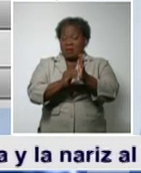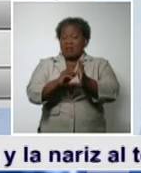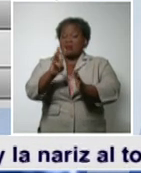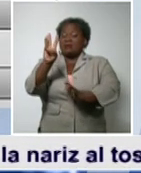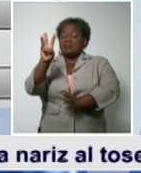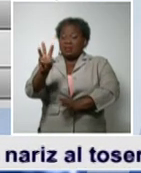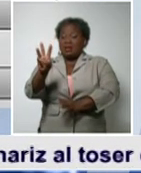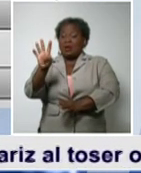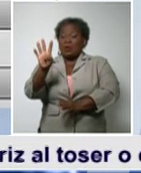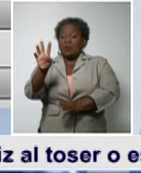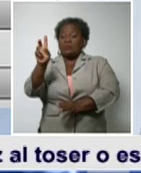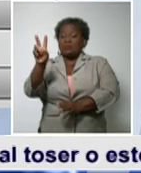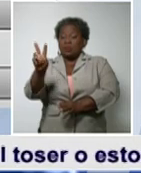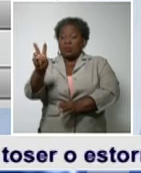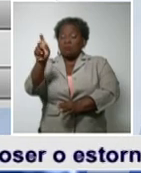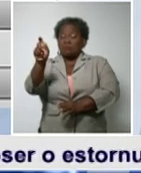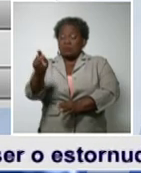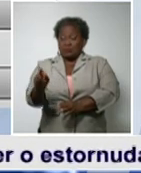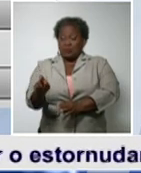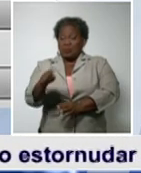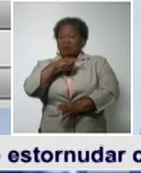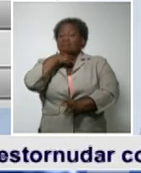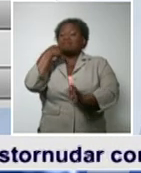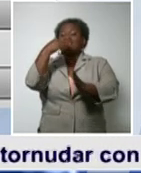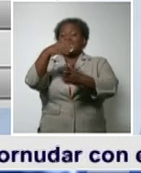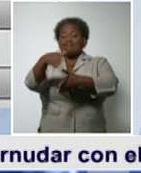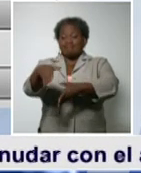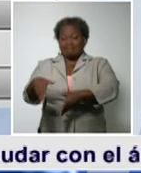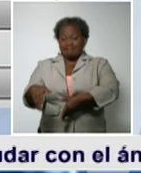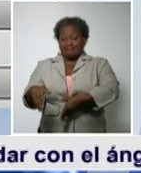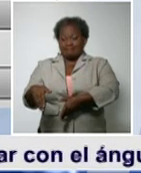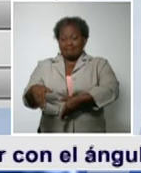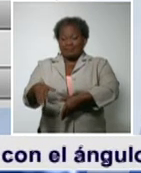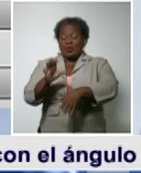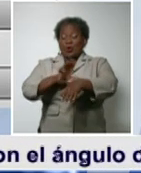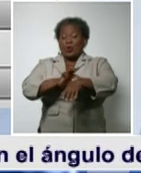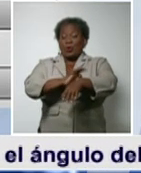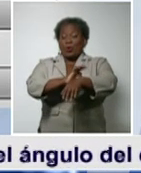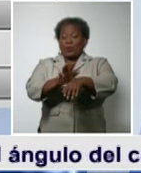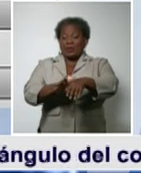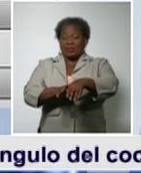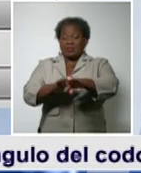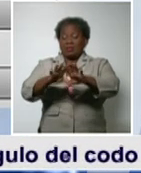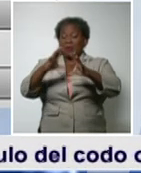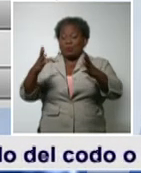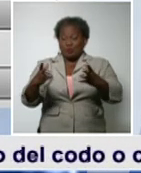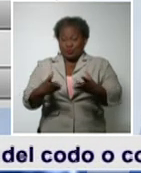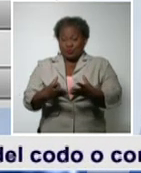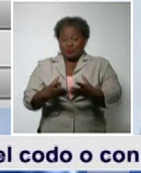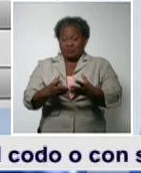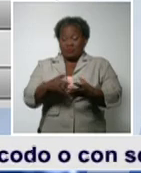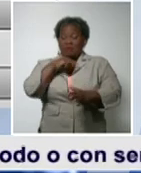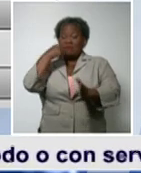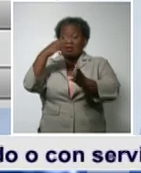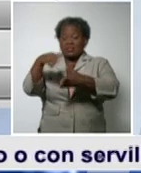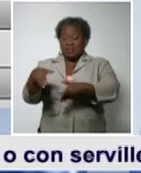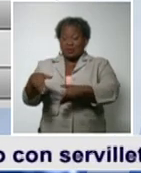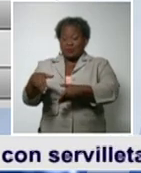2.467.342 personas fallecidas con COVID-19 en el mundo. Tasa de